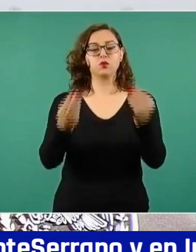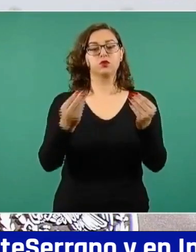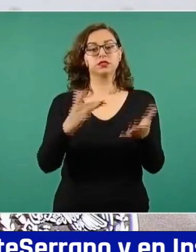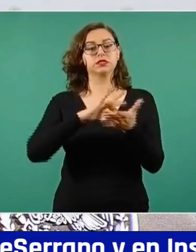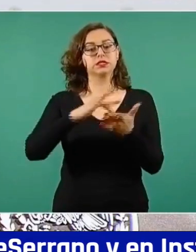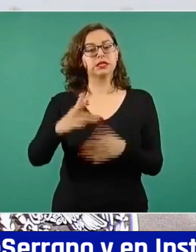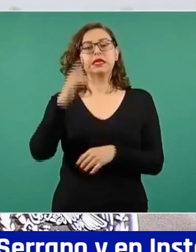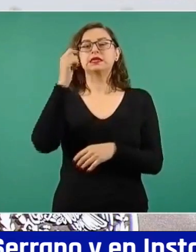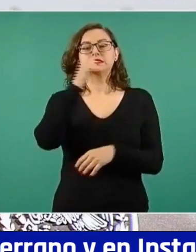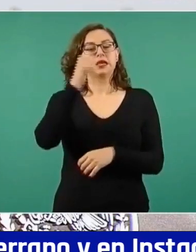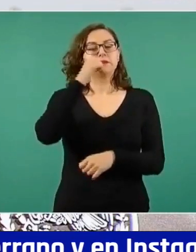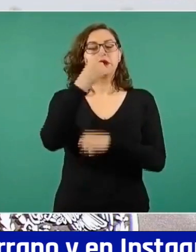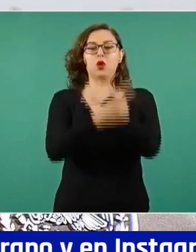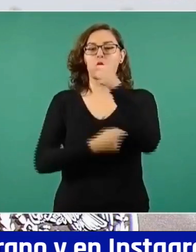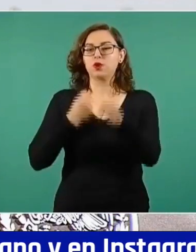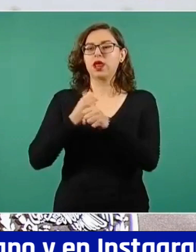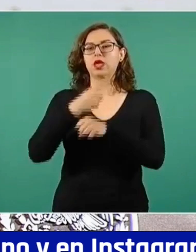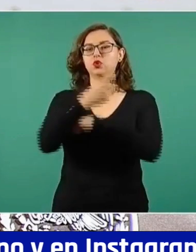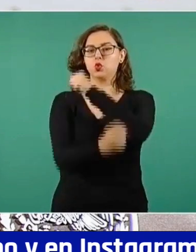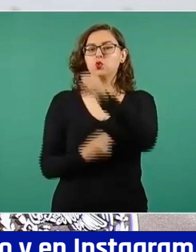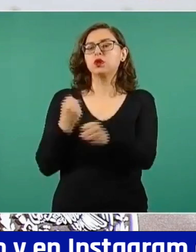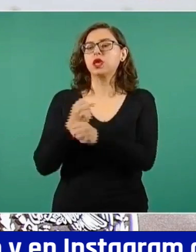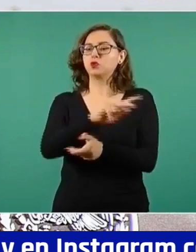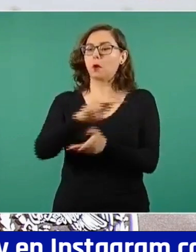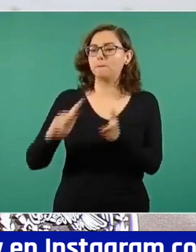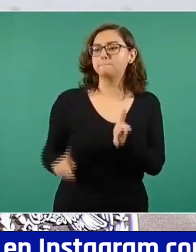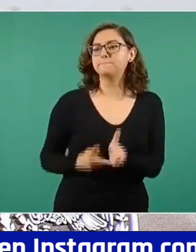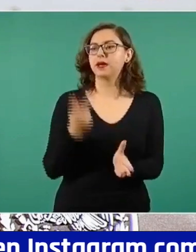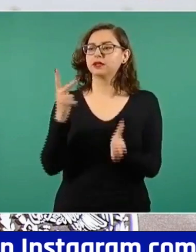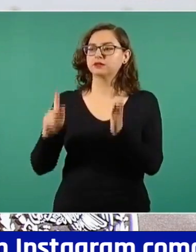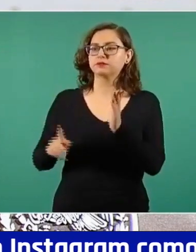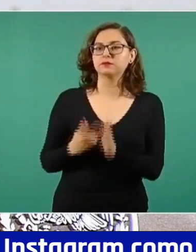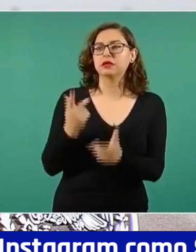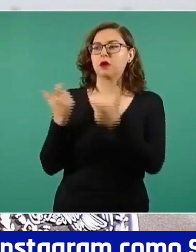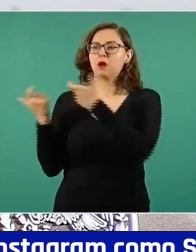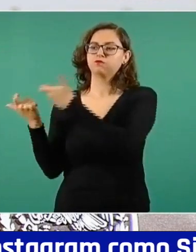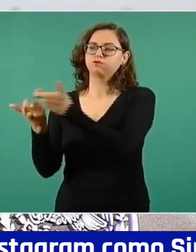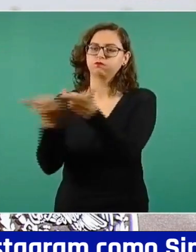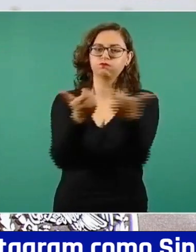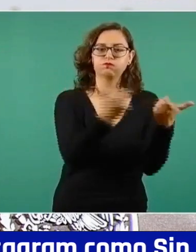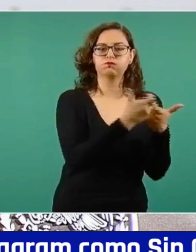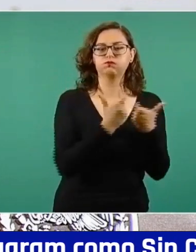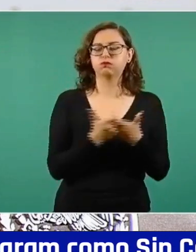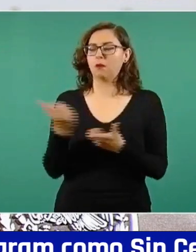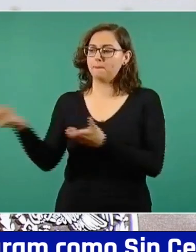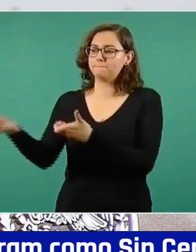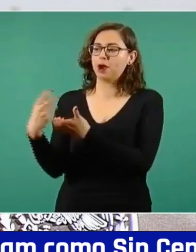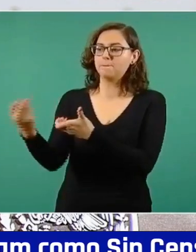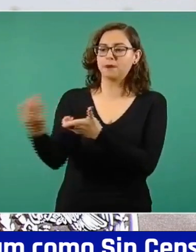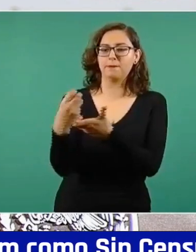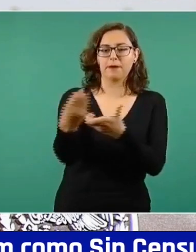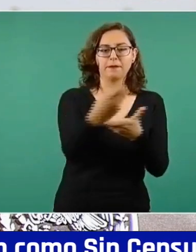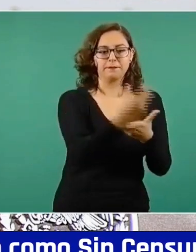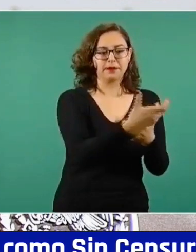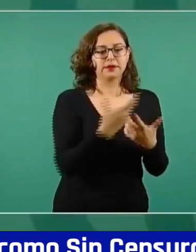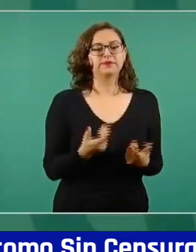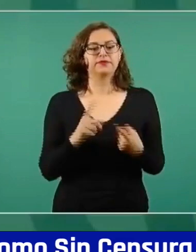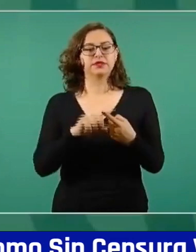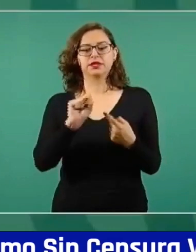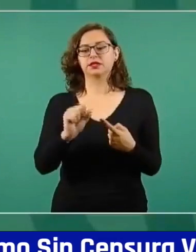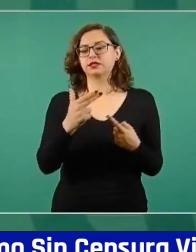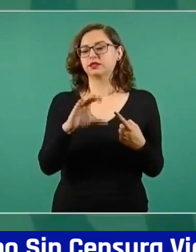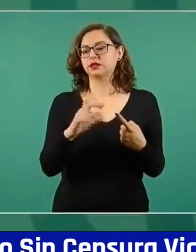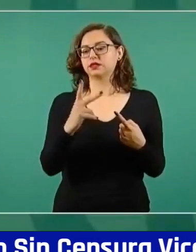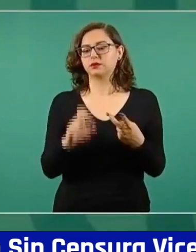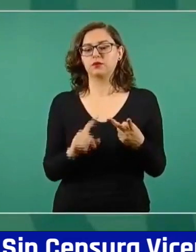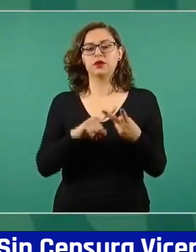nacional, a las cuales les hacemos un llamado solidario para sumarse este año, por mencionar algunas de ellas: a la Secretaría de Hacienda, a la Secretaría